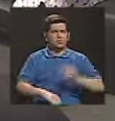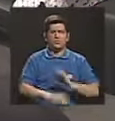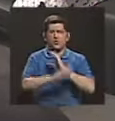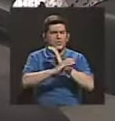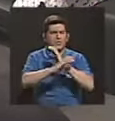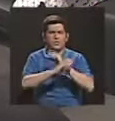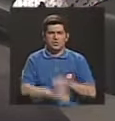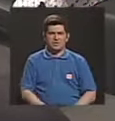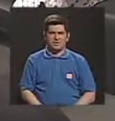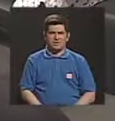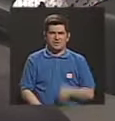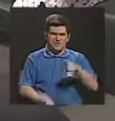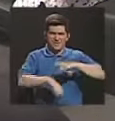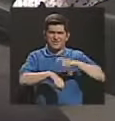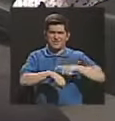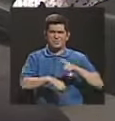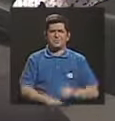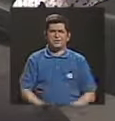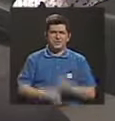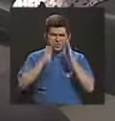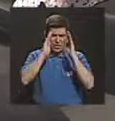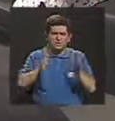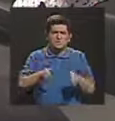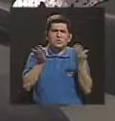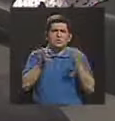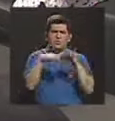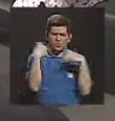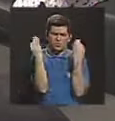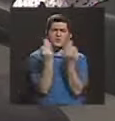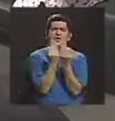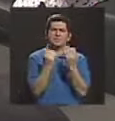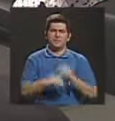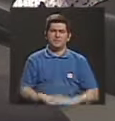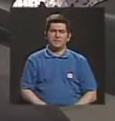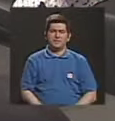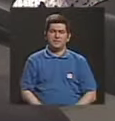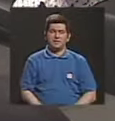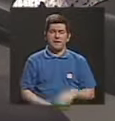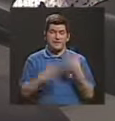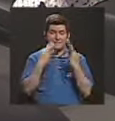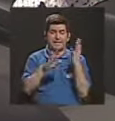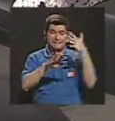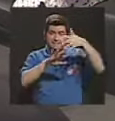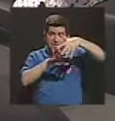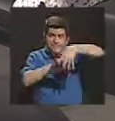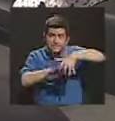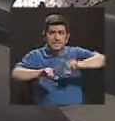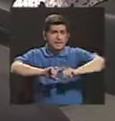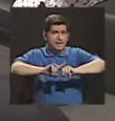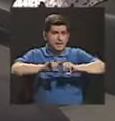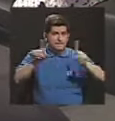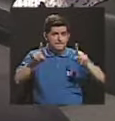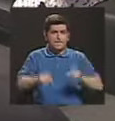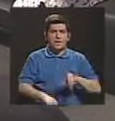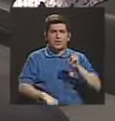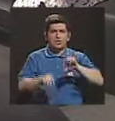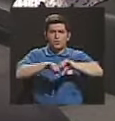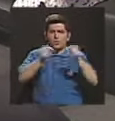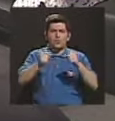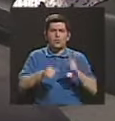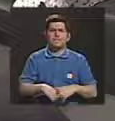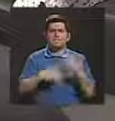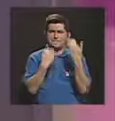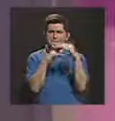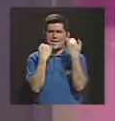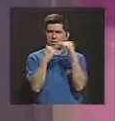cuidando. ¿Cómo tratar entonces esto de la familia para que lo integre, pero que no rompa esos